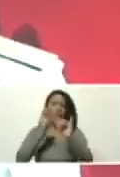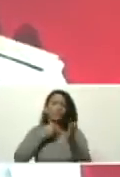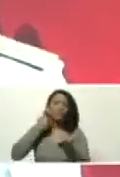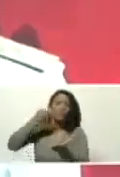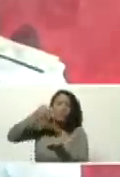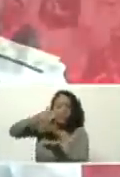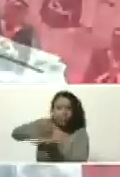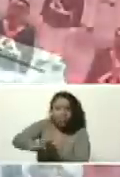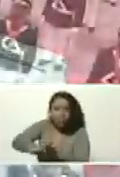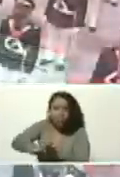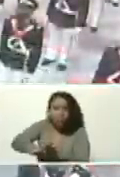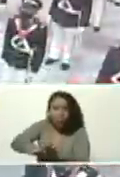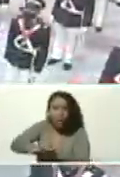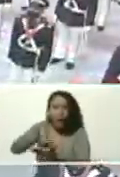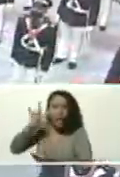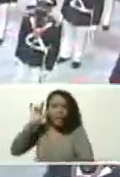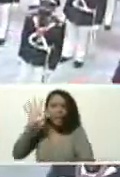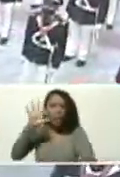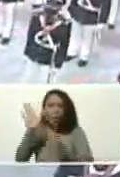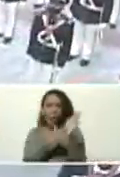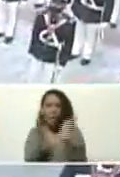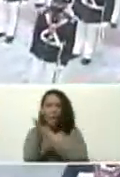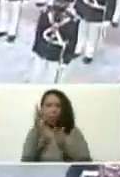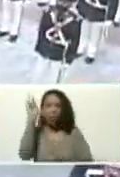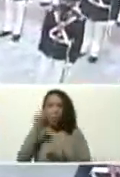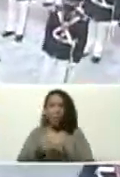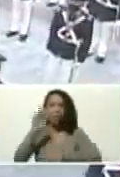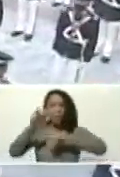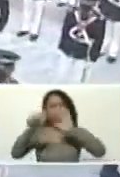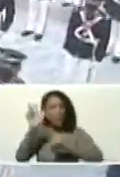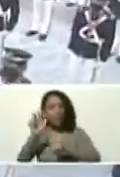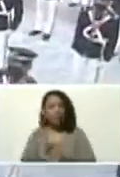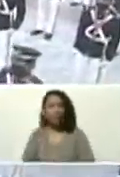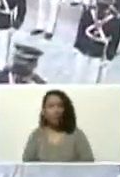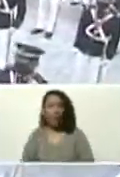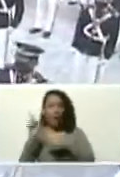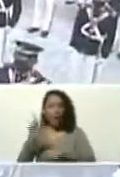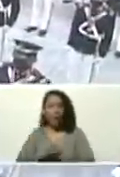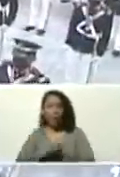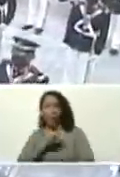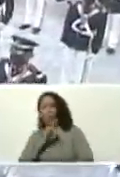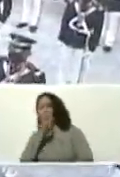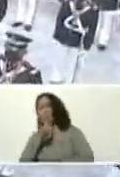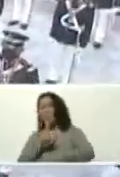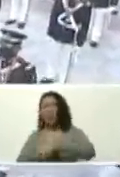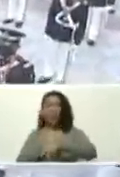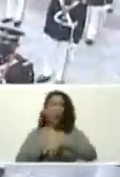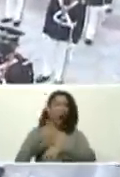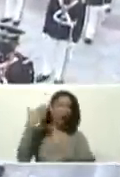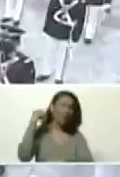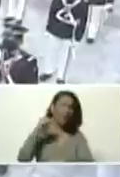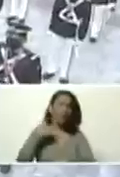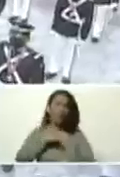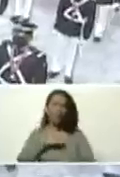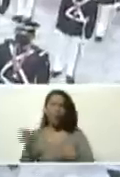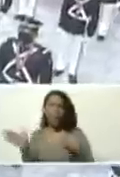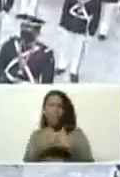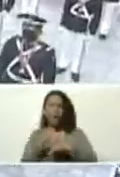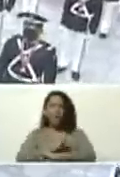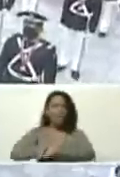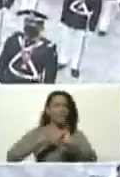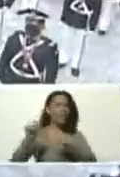terrenal, aquel 5 de marzo del 2013. Con este trágico momento, cerramos un ciclo